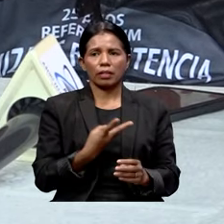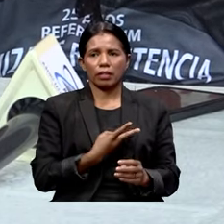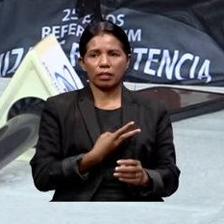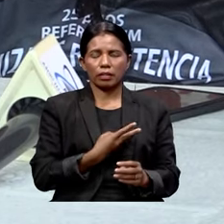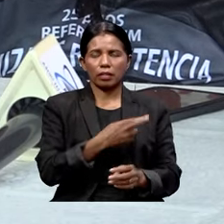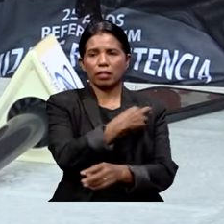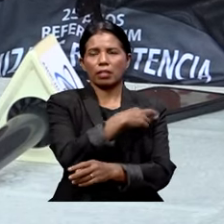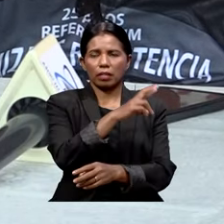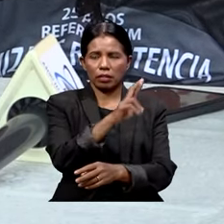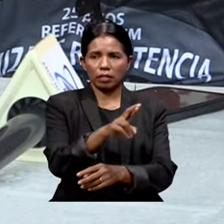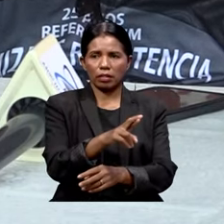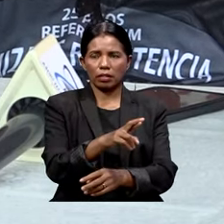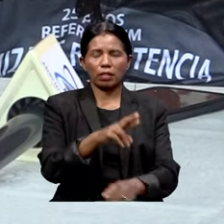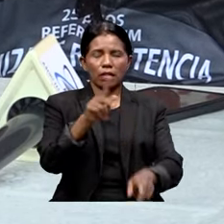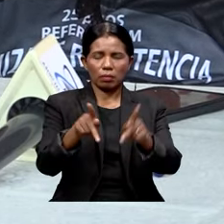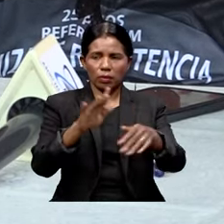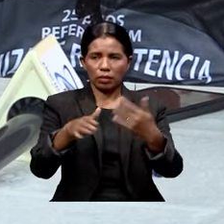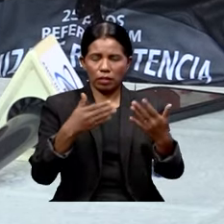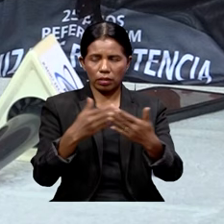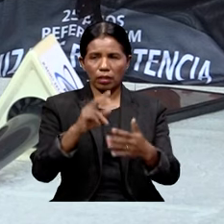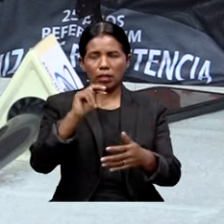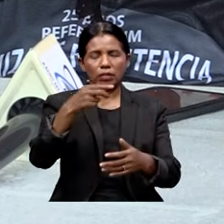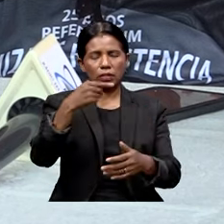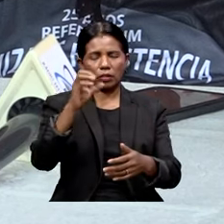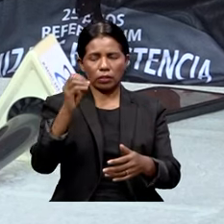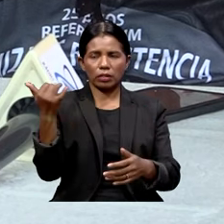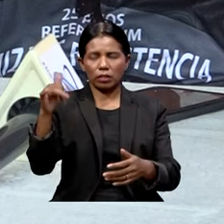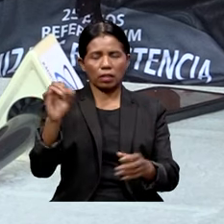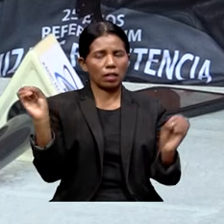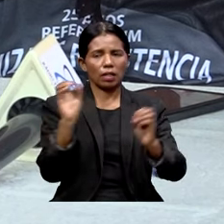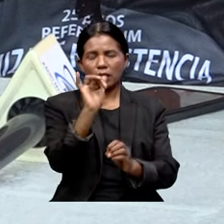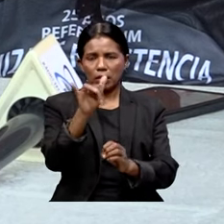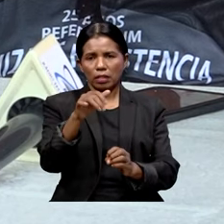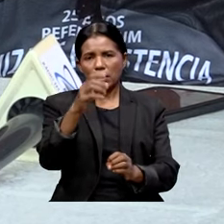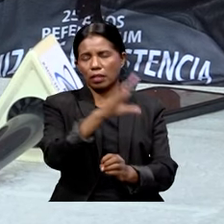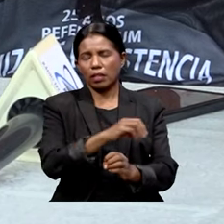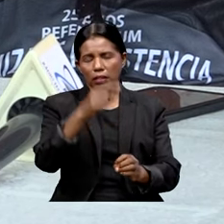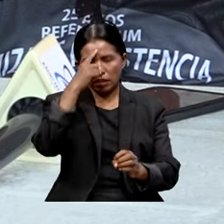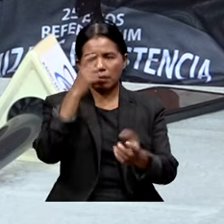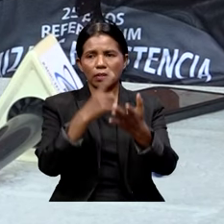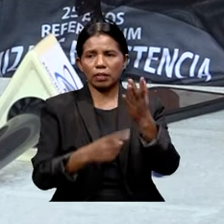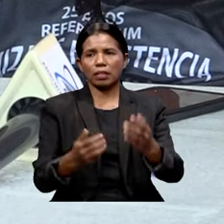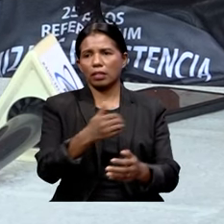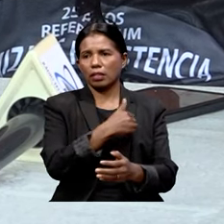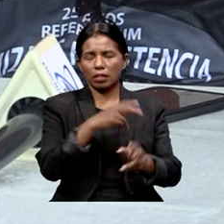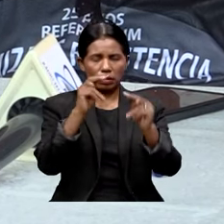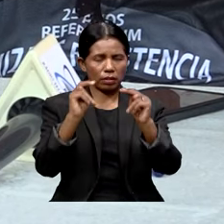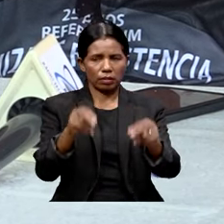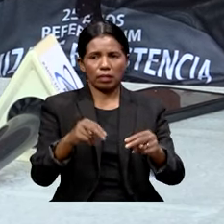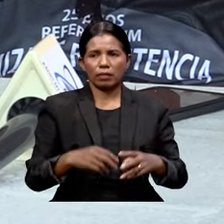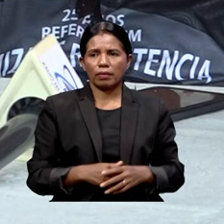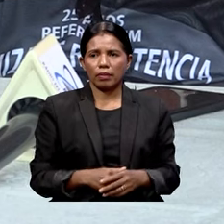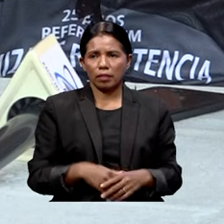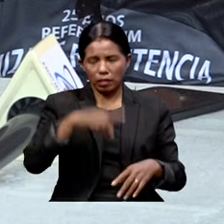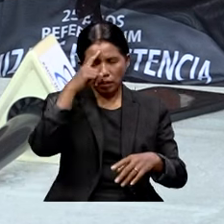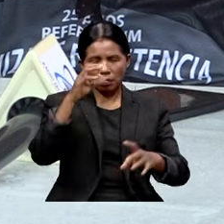de Sira, comunidad de Sira, NGO Sira la concorda. La concorda también Sira, la concorda también Sira, es necesario.